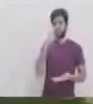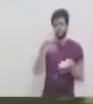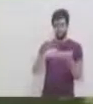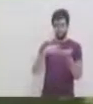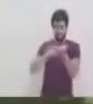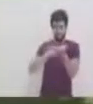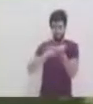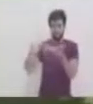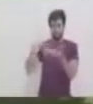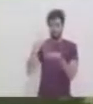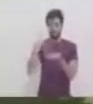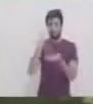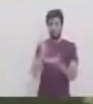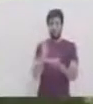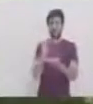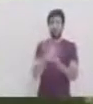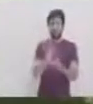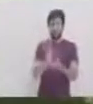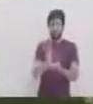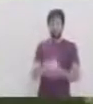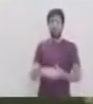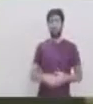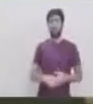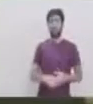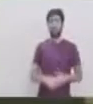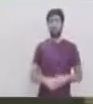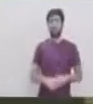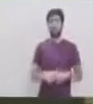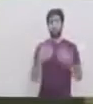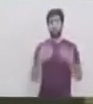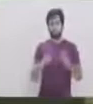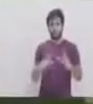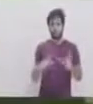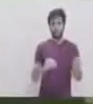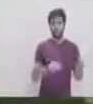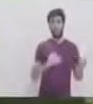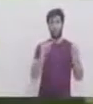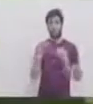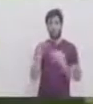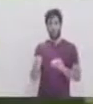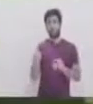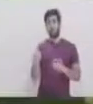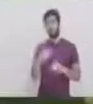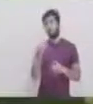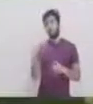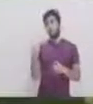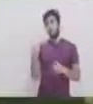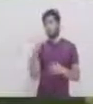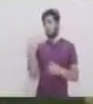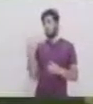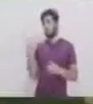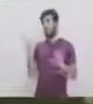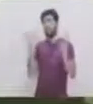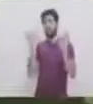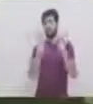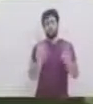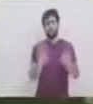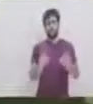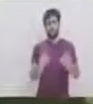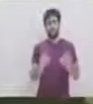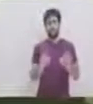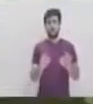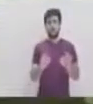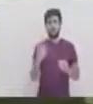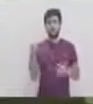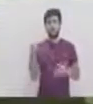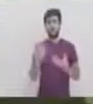una tabla de picar. Y esa es cocina. Voy a agregar con mis dos manos, hacer la figura de las llamas